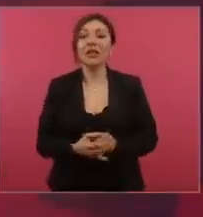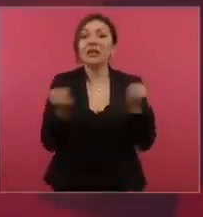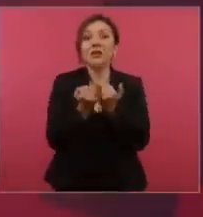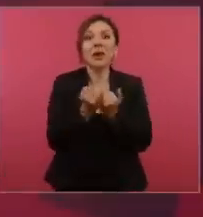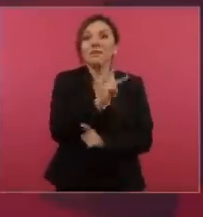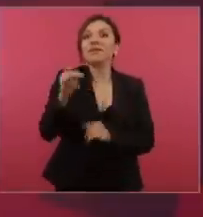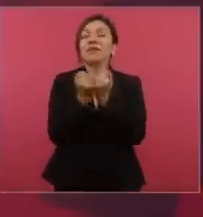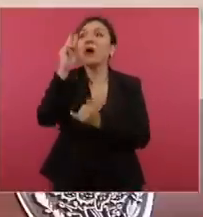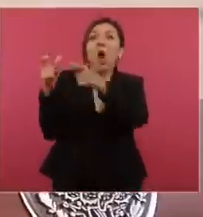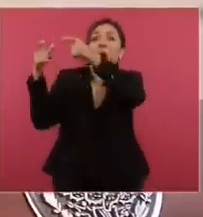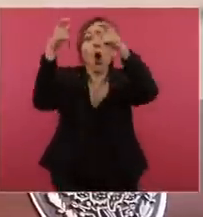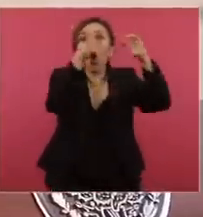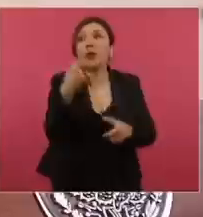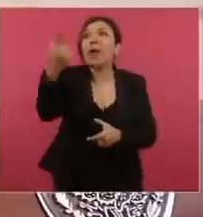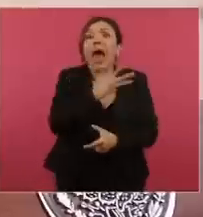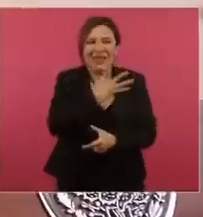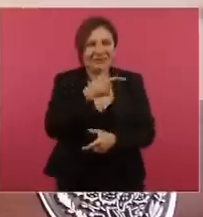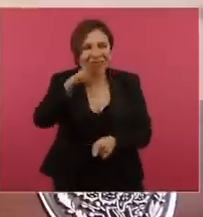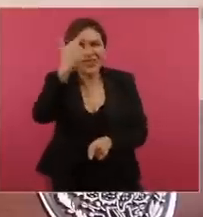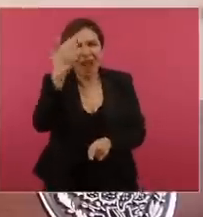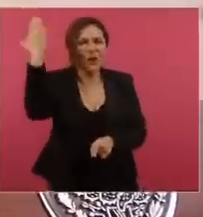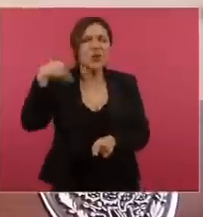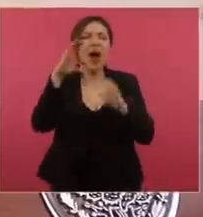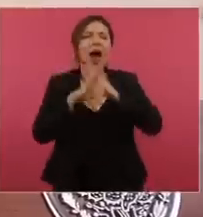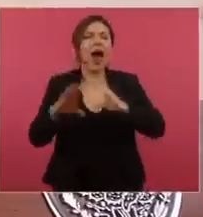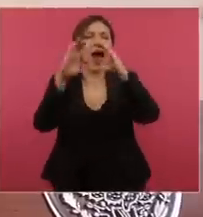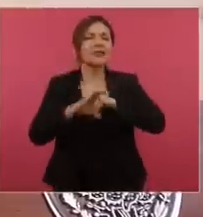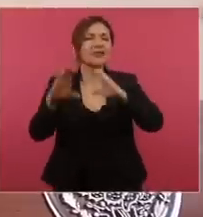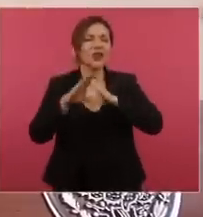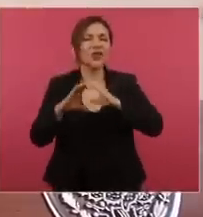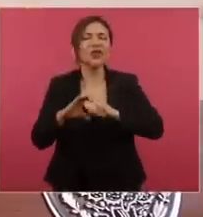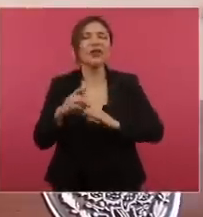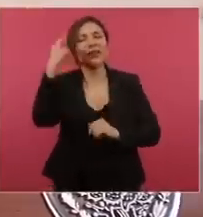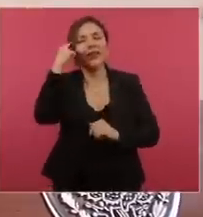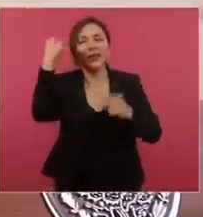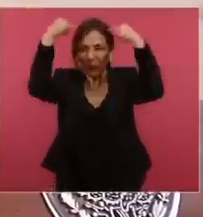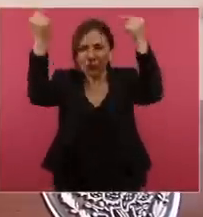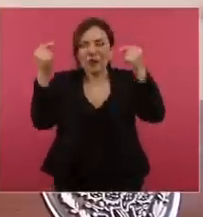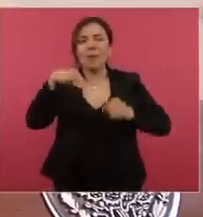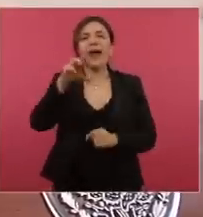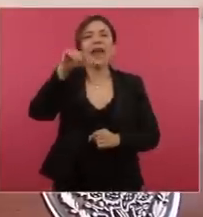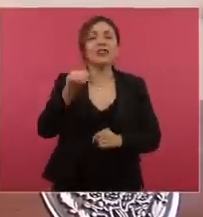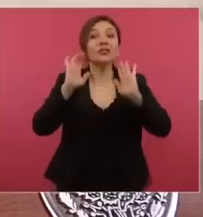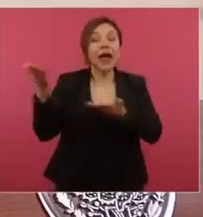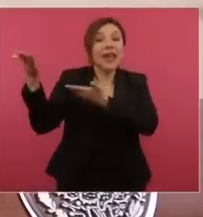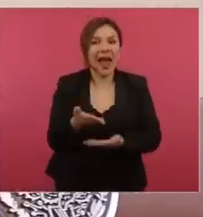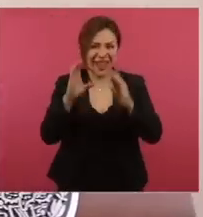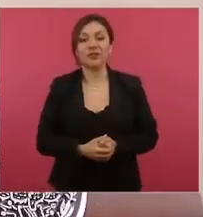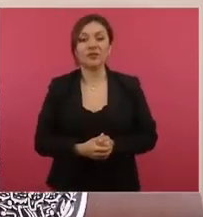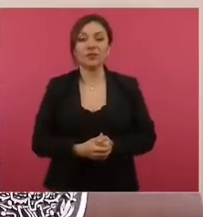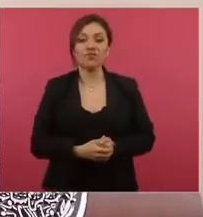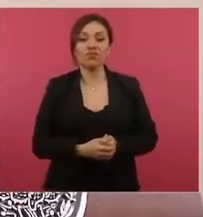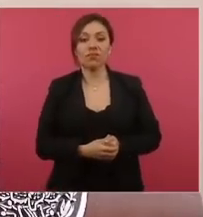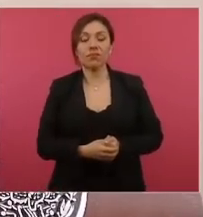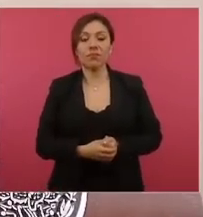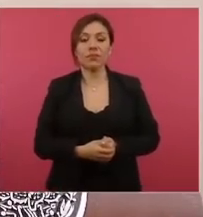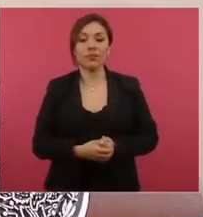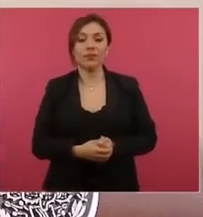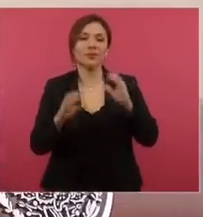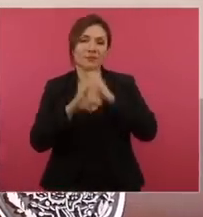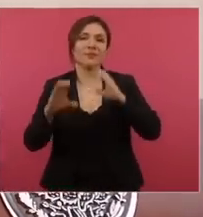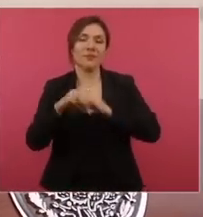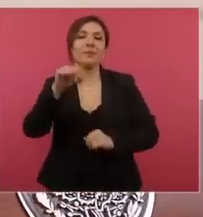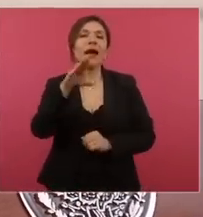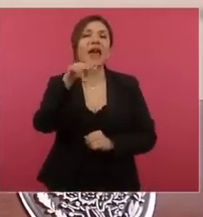ovnis. ¿No te acuerdas de esa canción de ese cha-cha-cha? Los marcianos llegaron ya. Vamos a poner. ¡Producción! Los